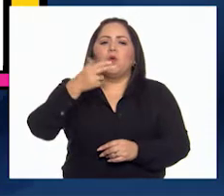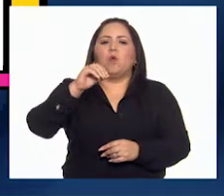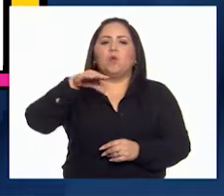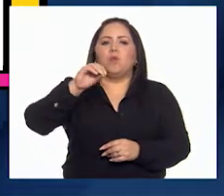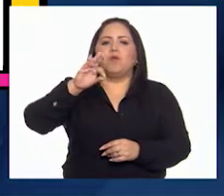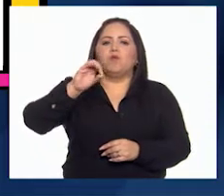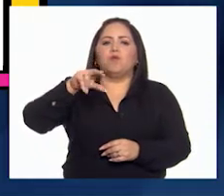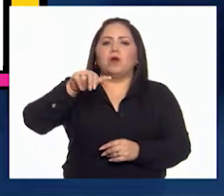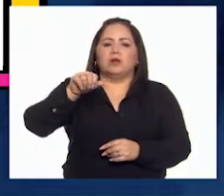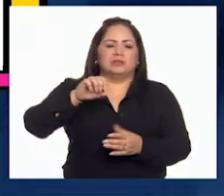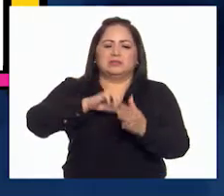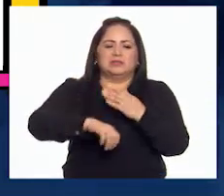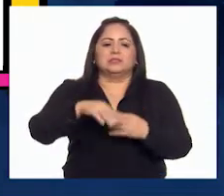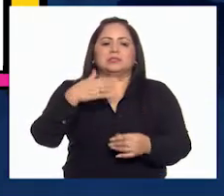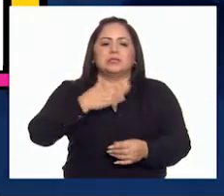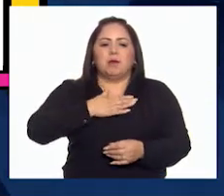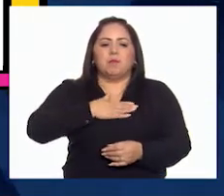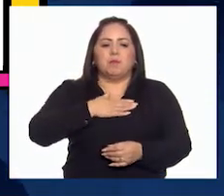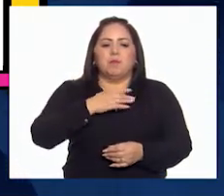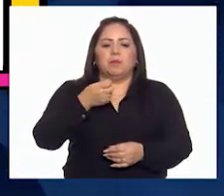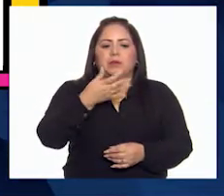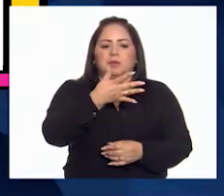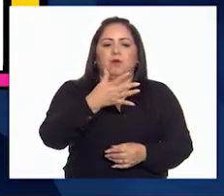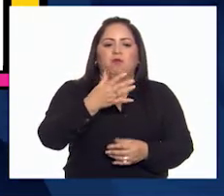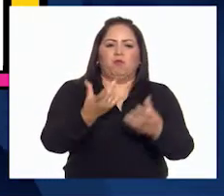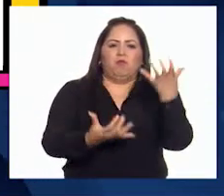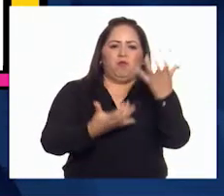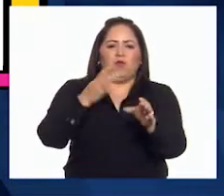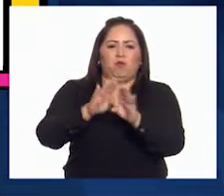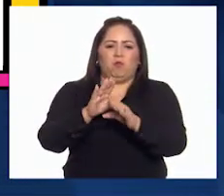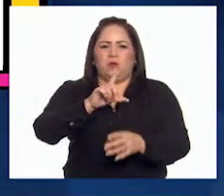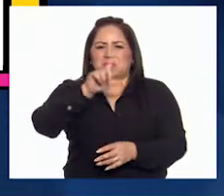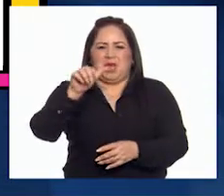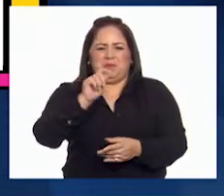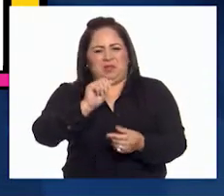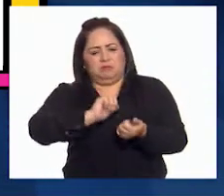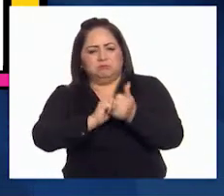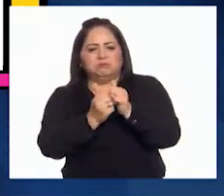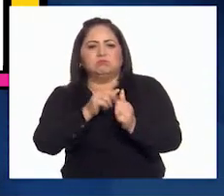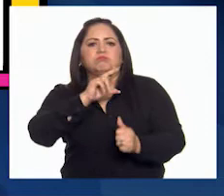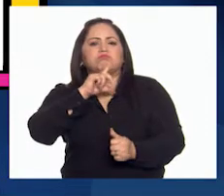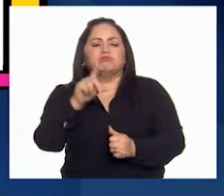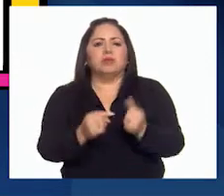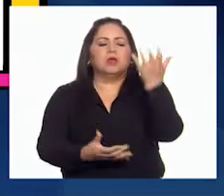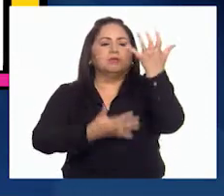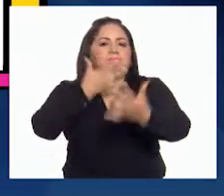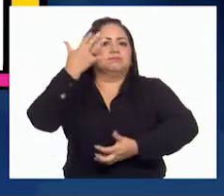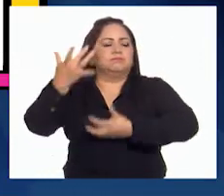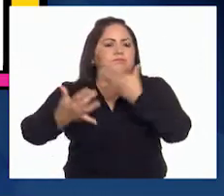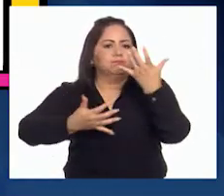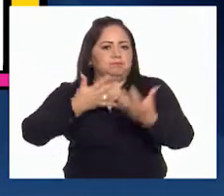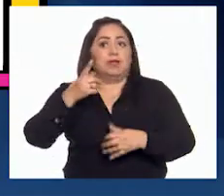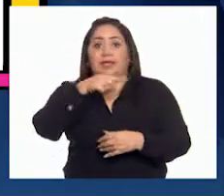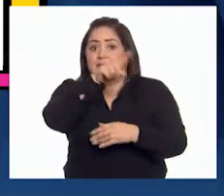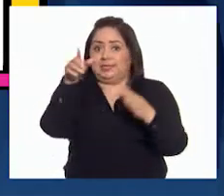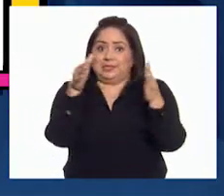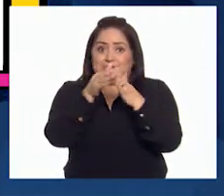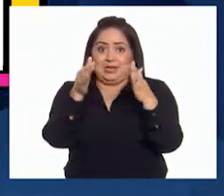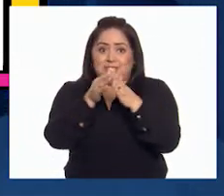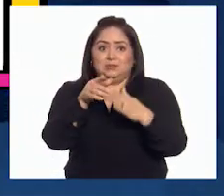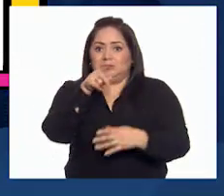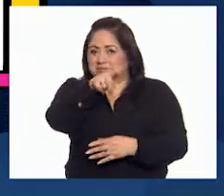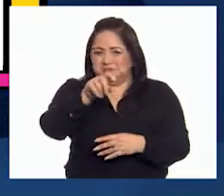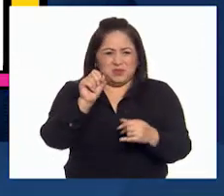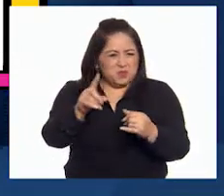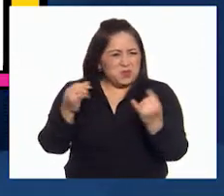homófonas. Se llama fuego como la llama que provocó el incendio. En casa,